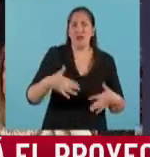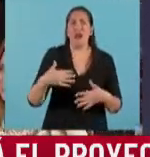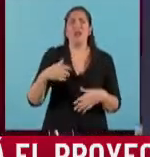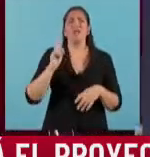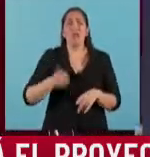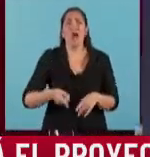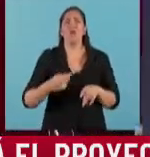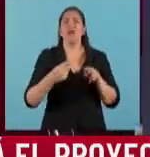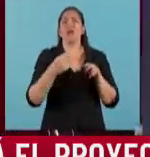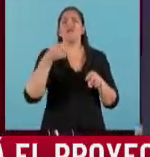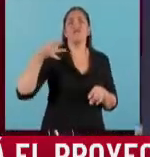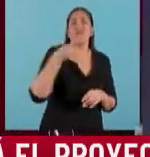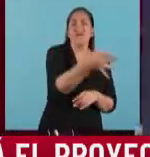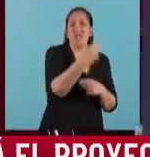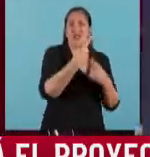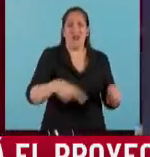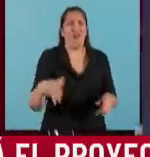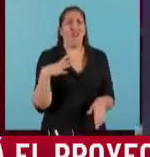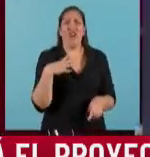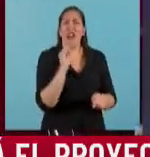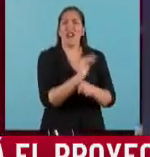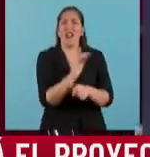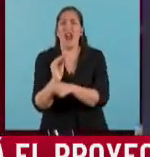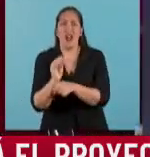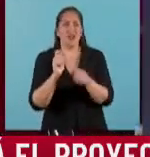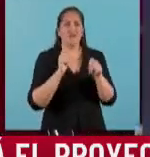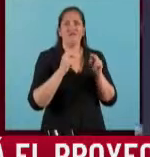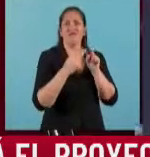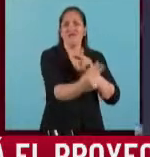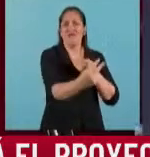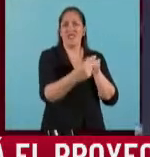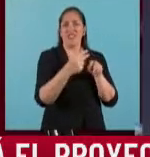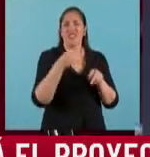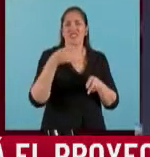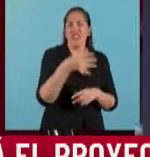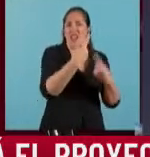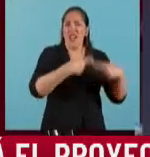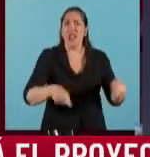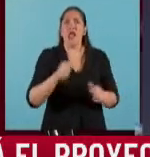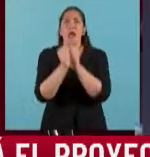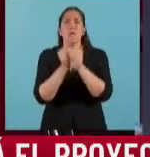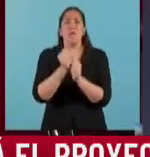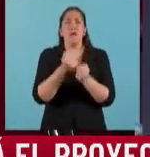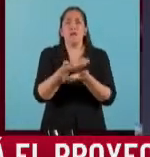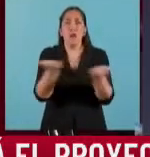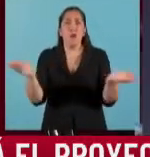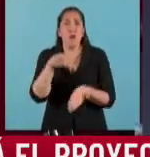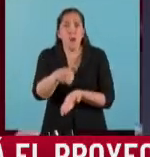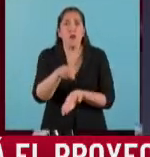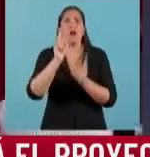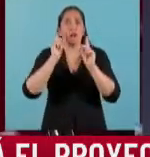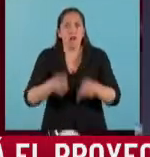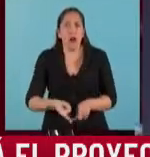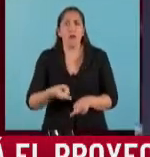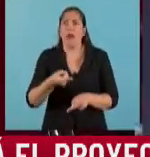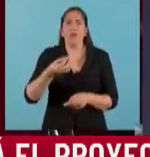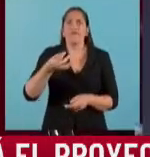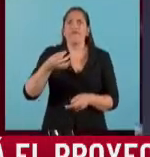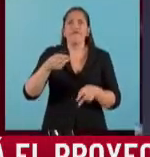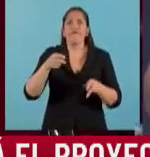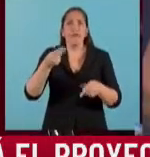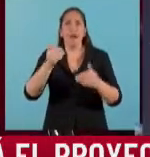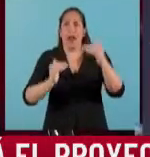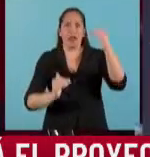generar una movilización grande en apoyo al president alberto fernández mientras él esté haciendo el discurso